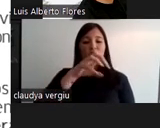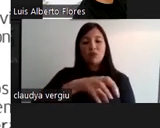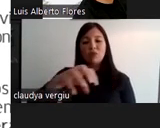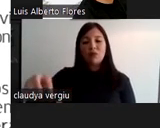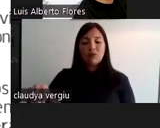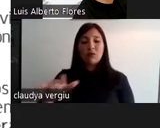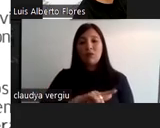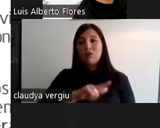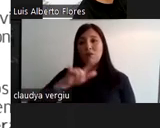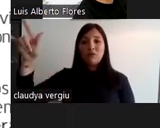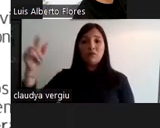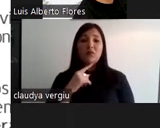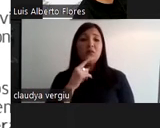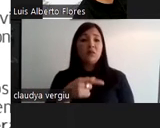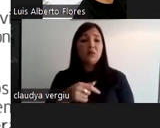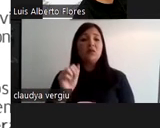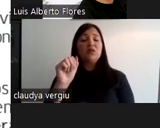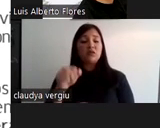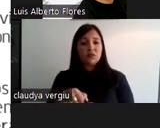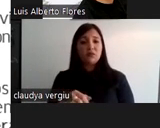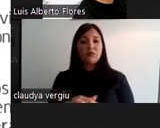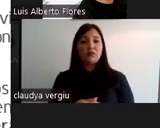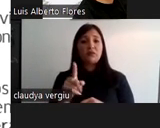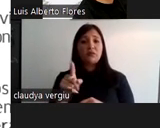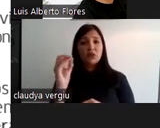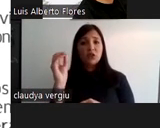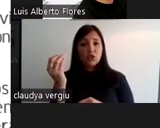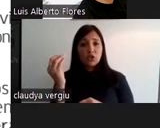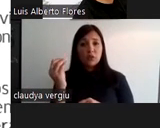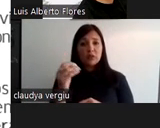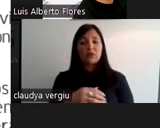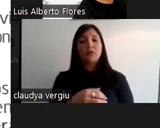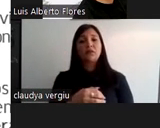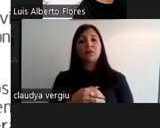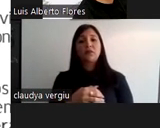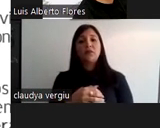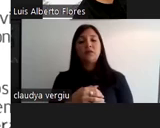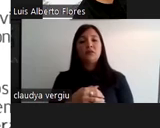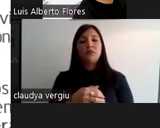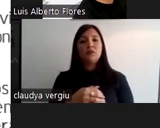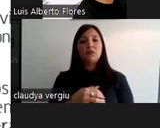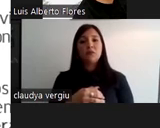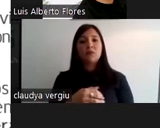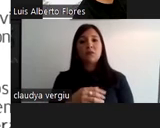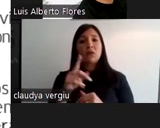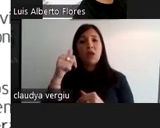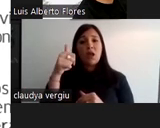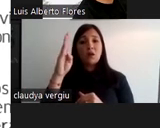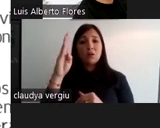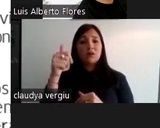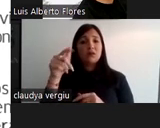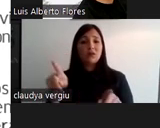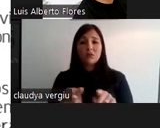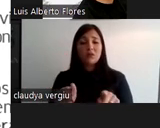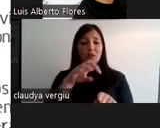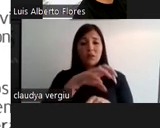preferidos y La respuesta es que sí tanto en los jóvenes inclusive los baby boomers y en el nivel a veces son los mismos departamentos